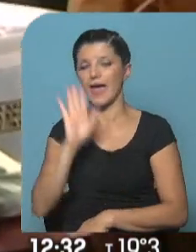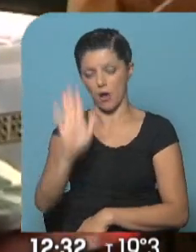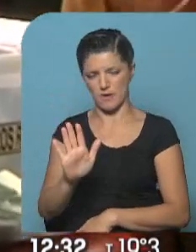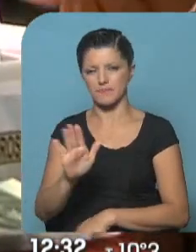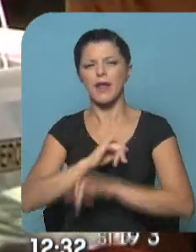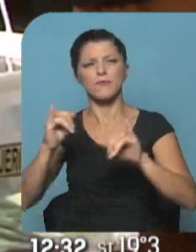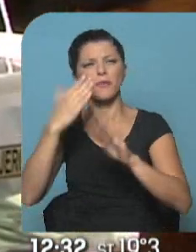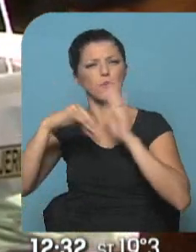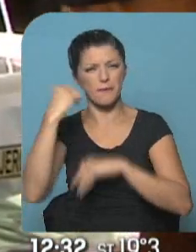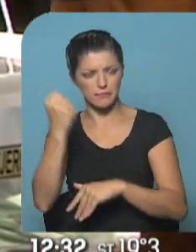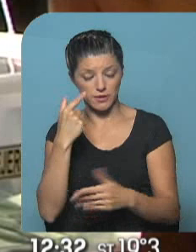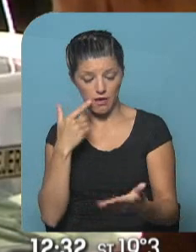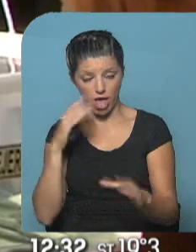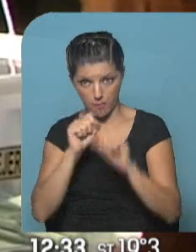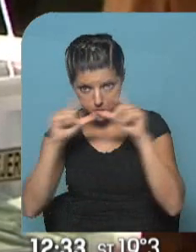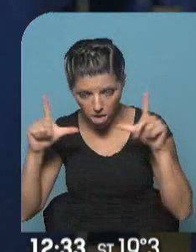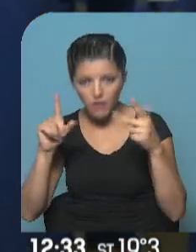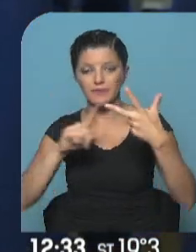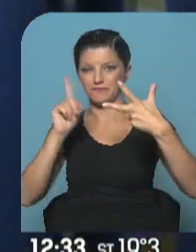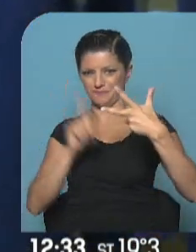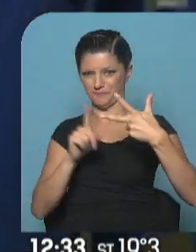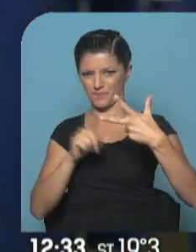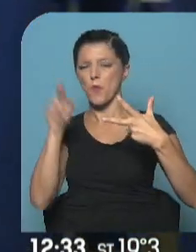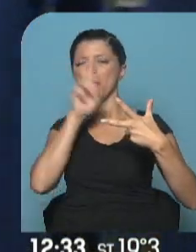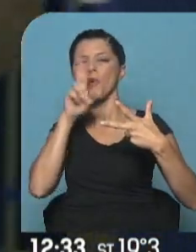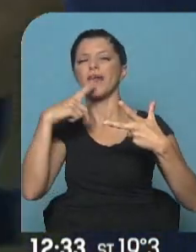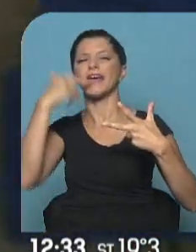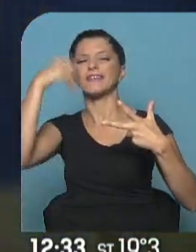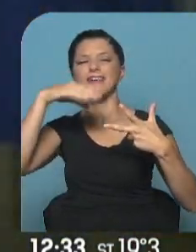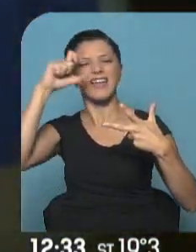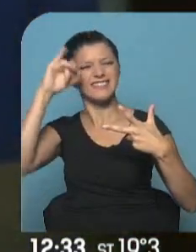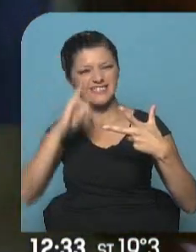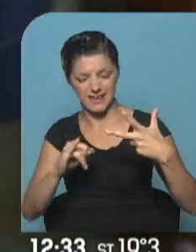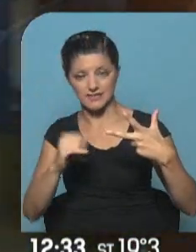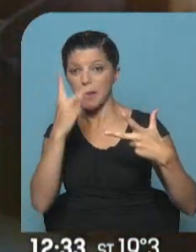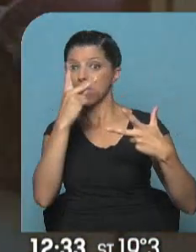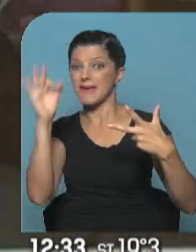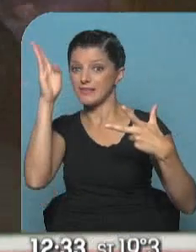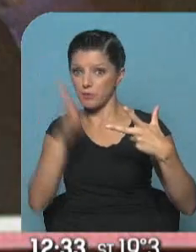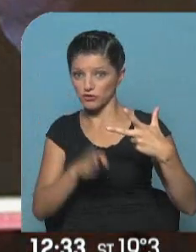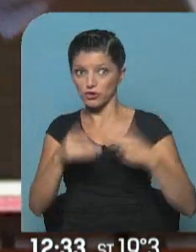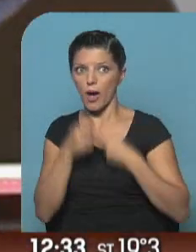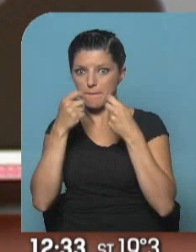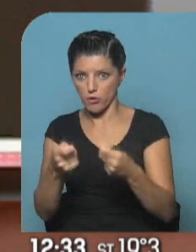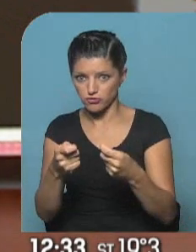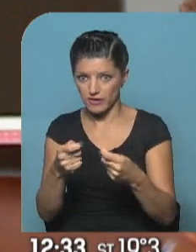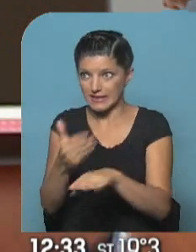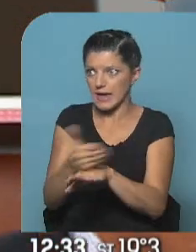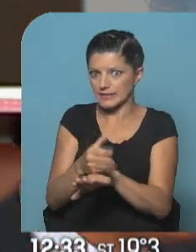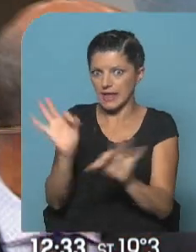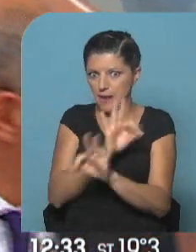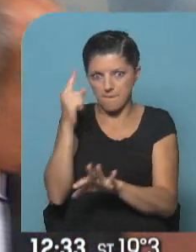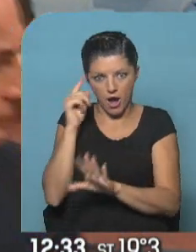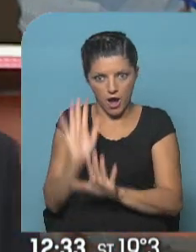en discordia, que es Beatriz Sánchez del Frente Amplio, que obtuvo un 20%, y ese sí que no estaba previsto. No estaba previsto, y es la